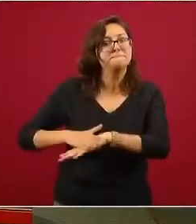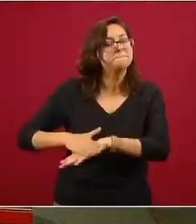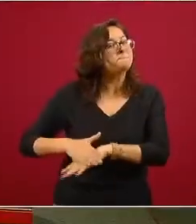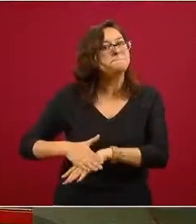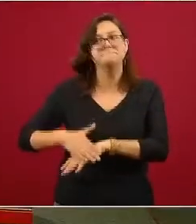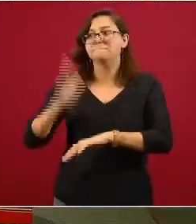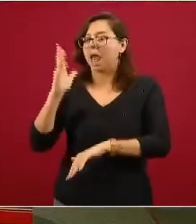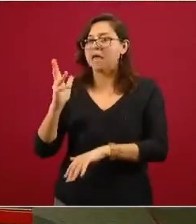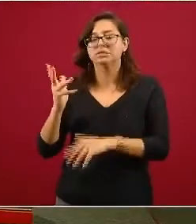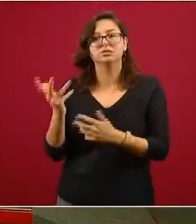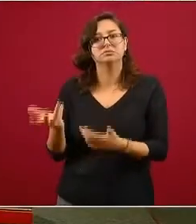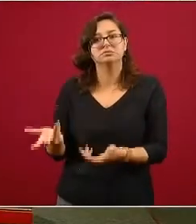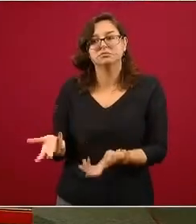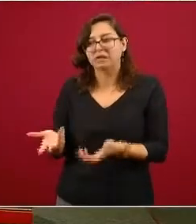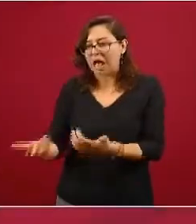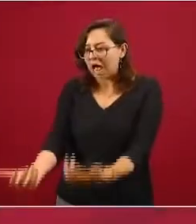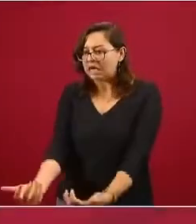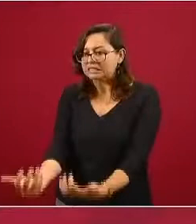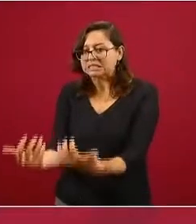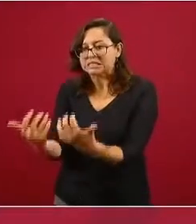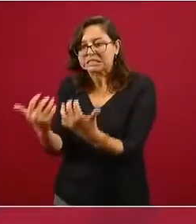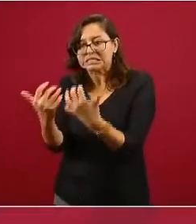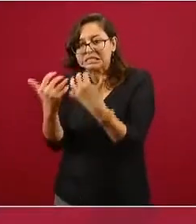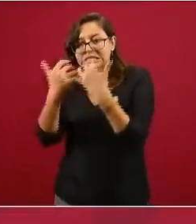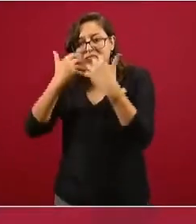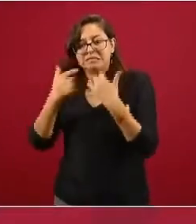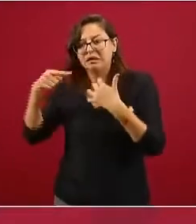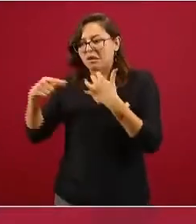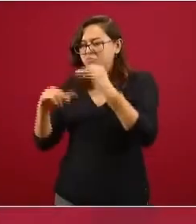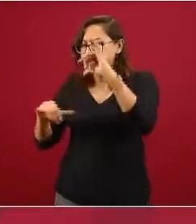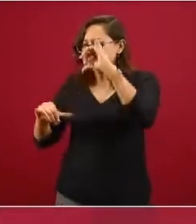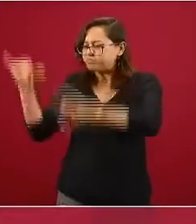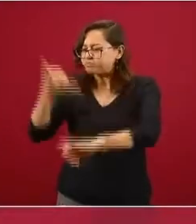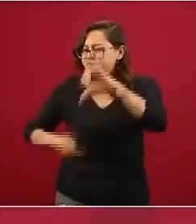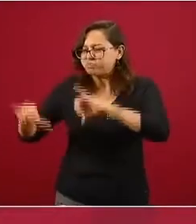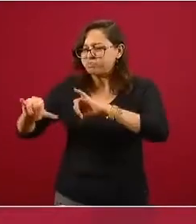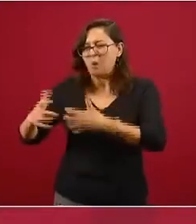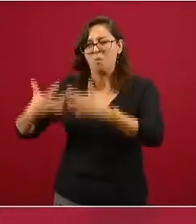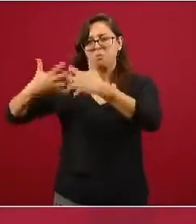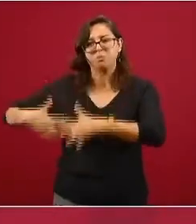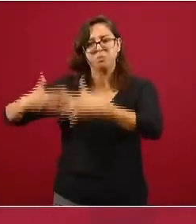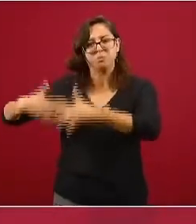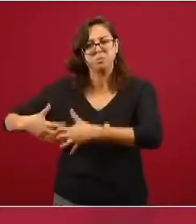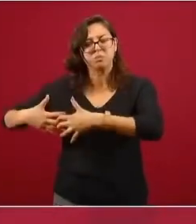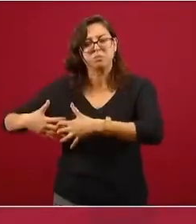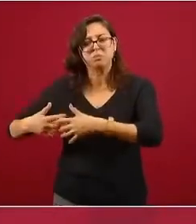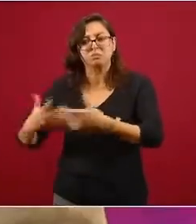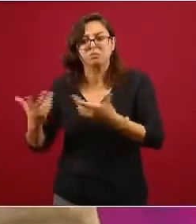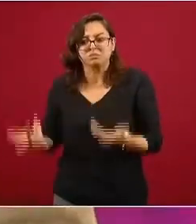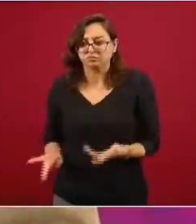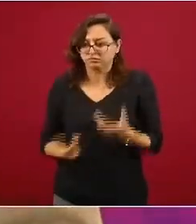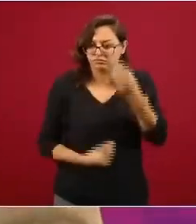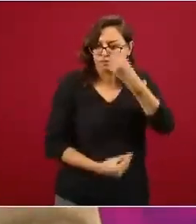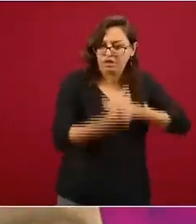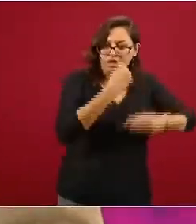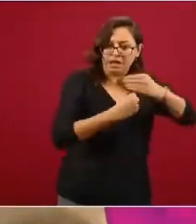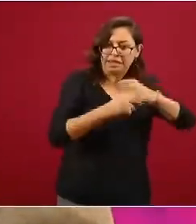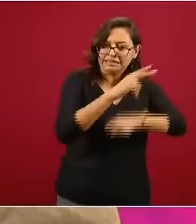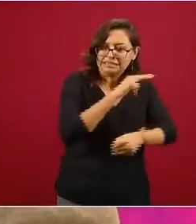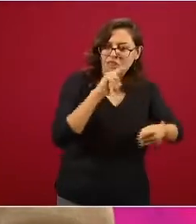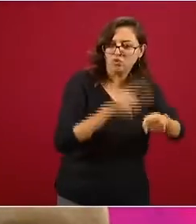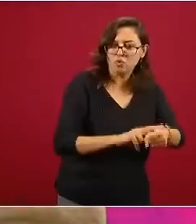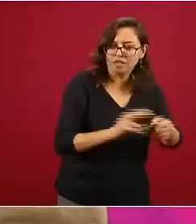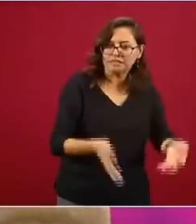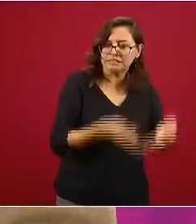productos ultraprocesados. Estamos hablando de productos que tienen poca relación con los alimentos